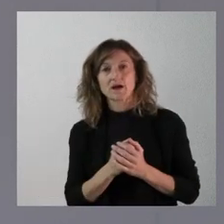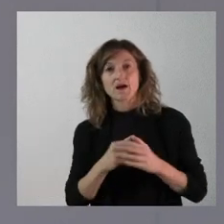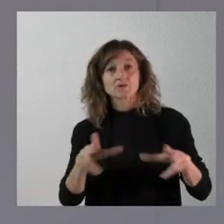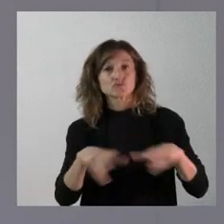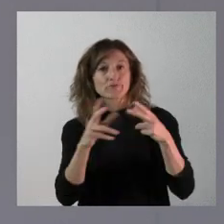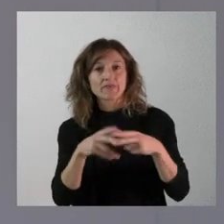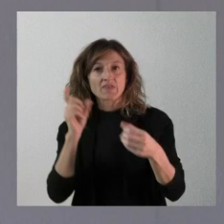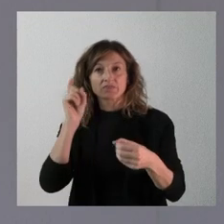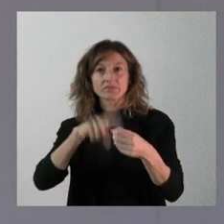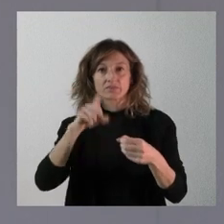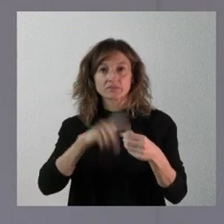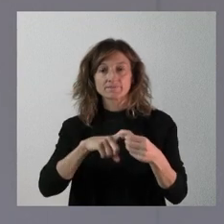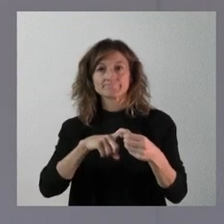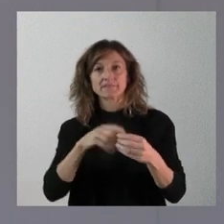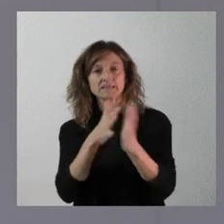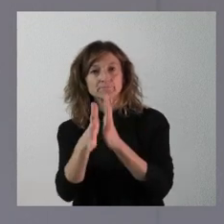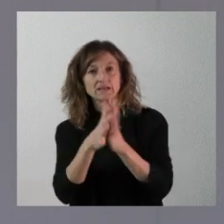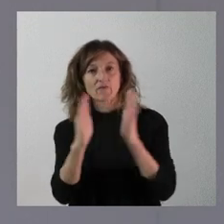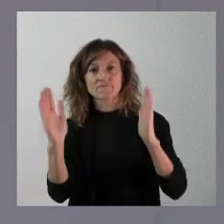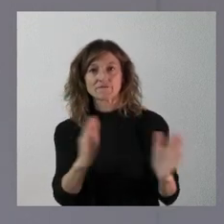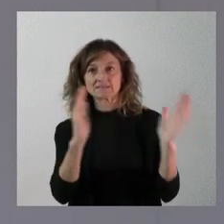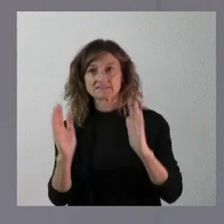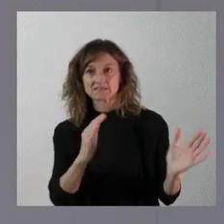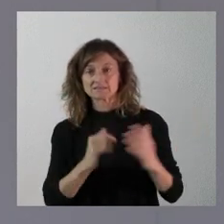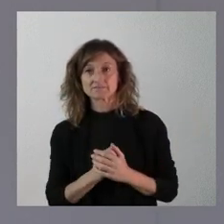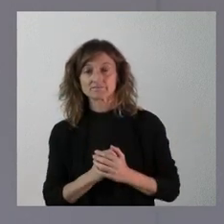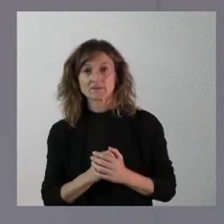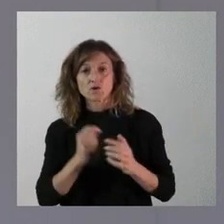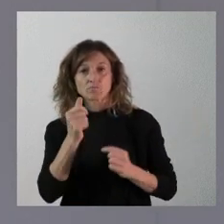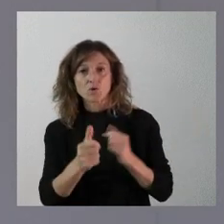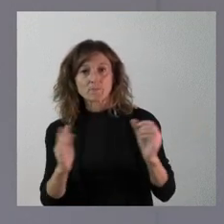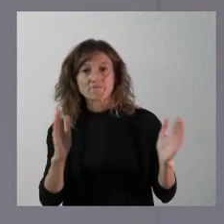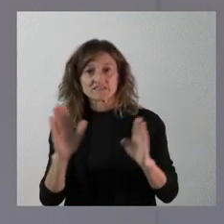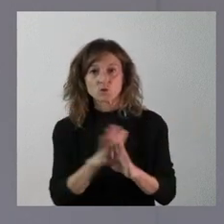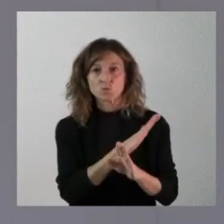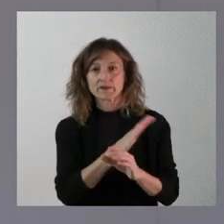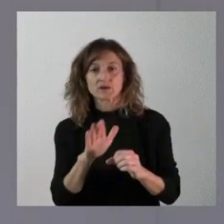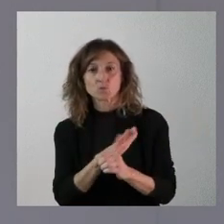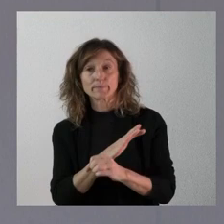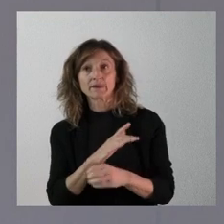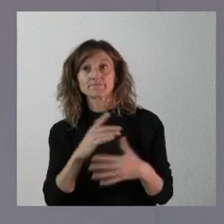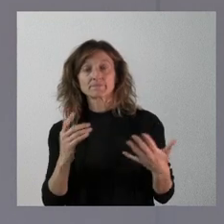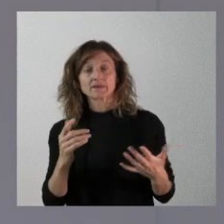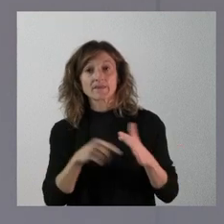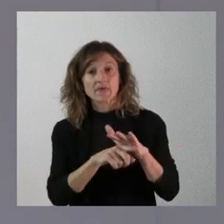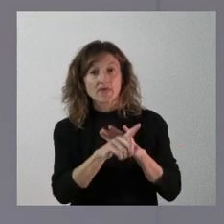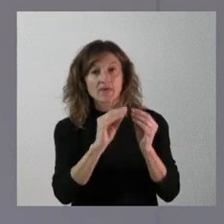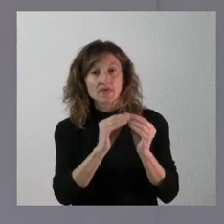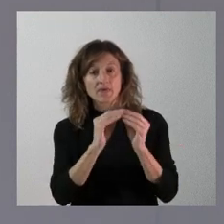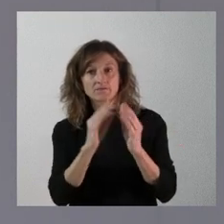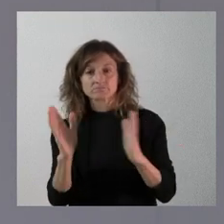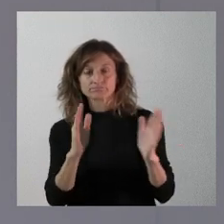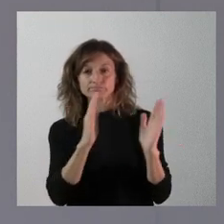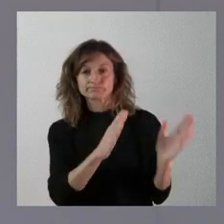en ese procedimiento estamos y se explica una serie de fases lógicas vamos a ir cubriendo pero lo que es importante es que mientras se desarrolla todo ese nuevo